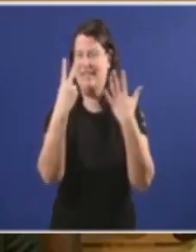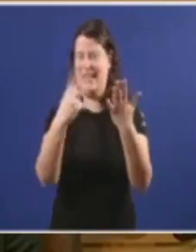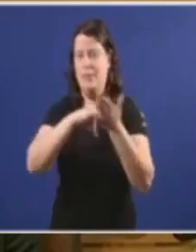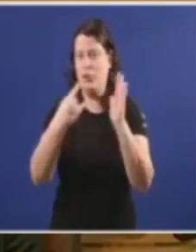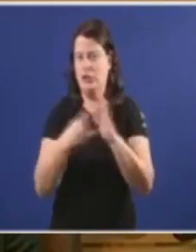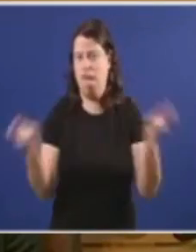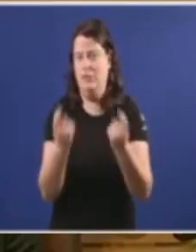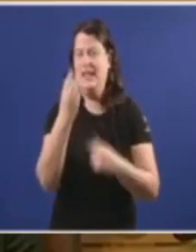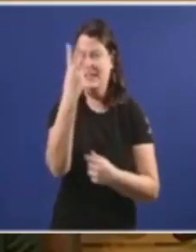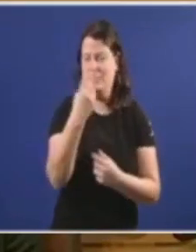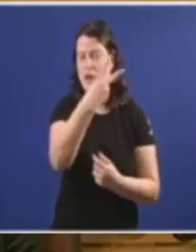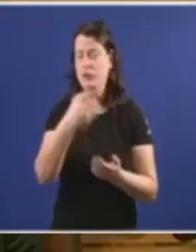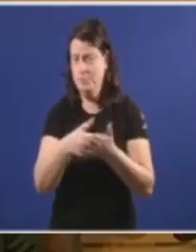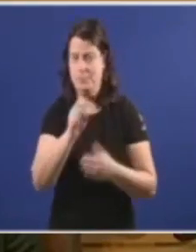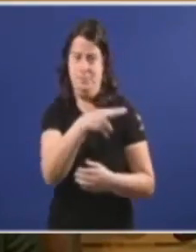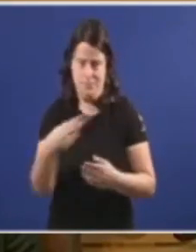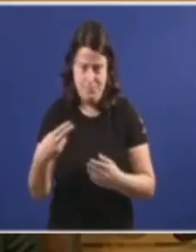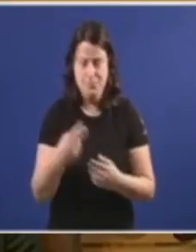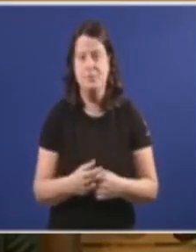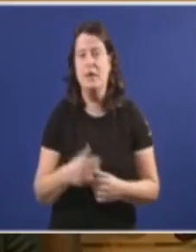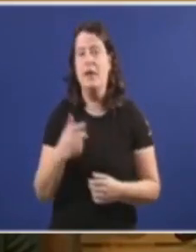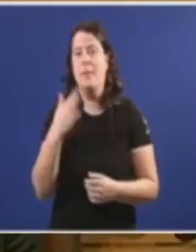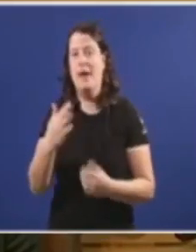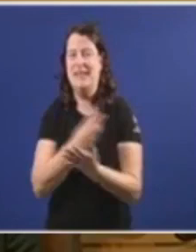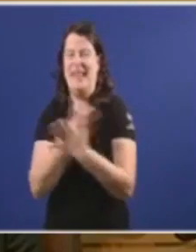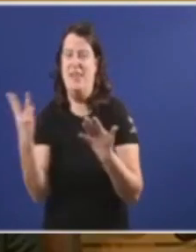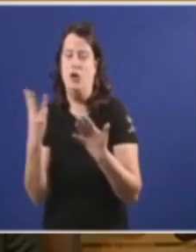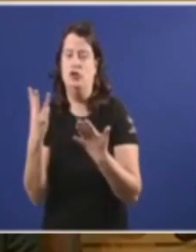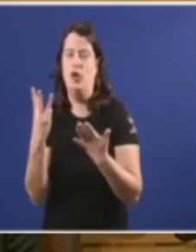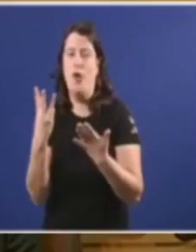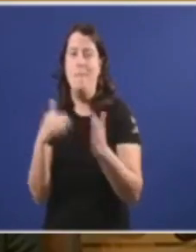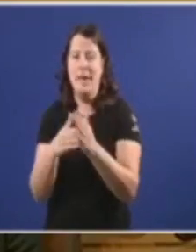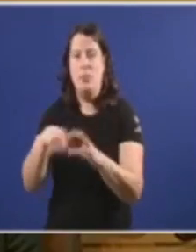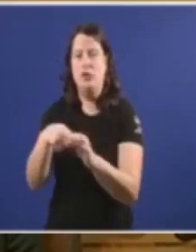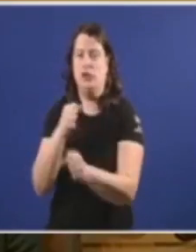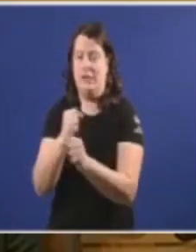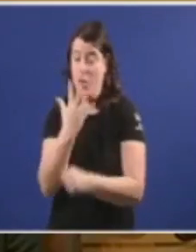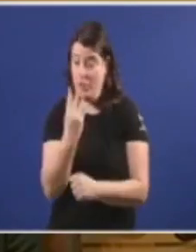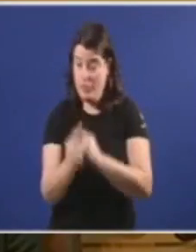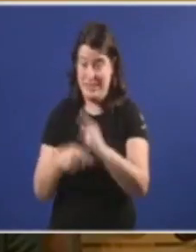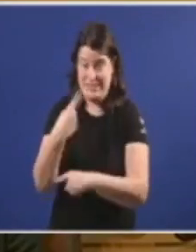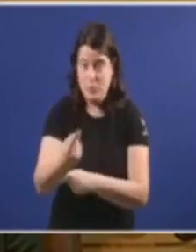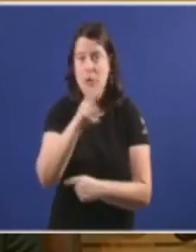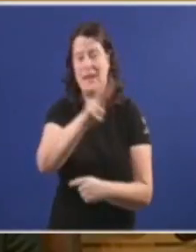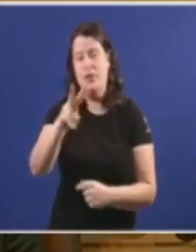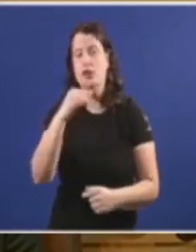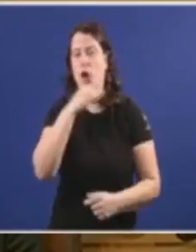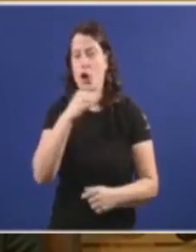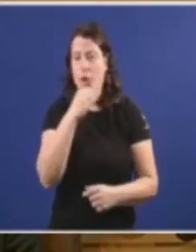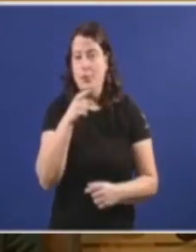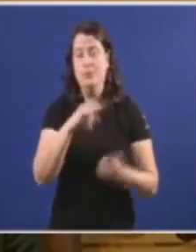por 3.200 millóns de euros e 18.000 empregos. 5 días despois, o 22 de outubro,